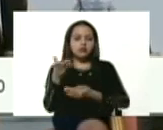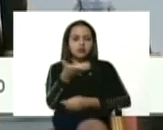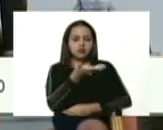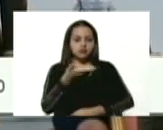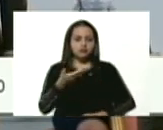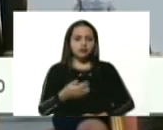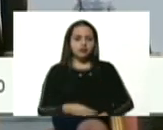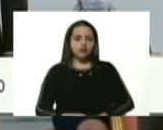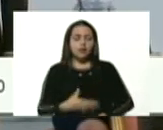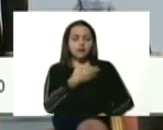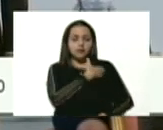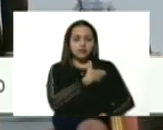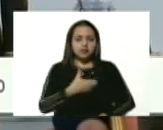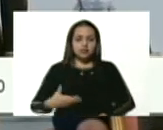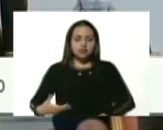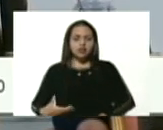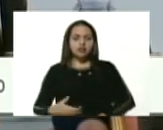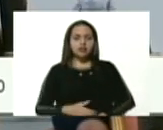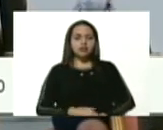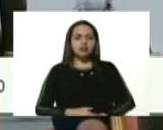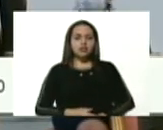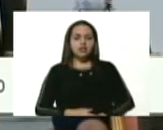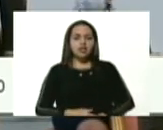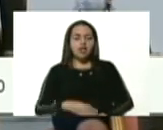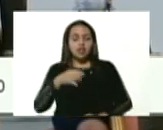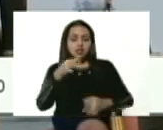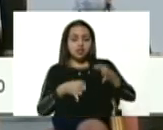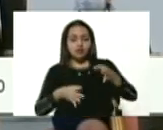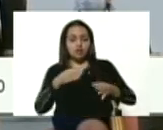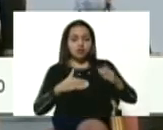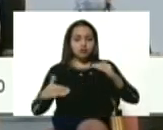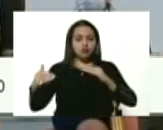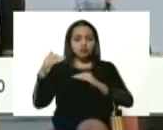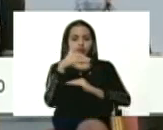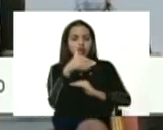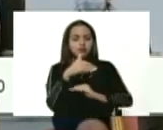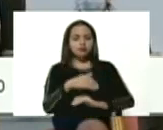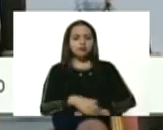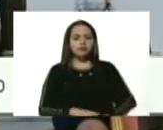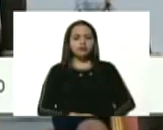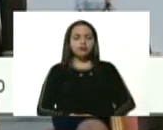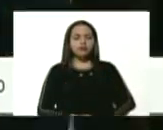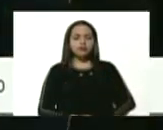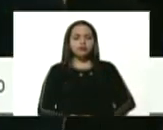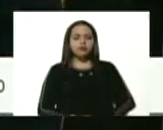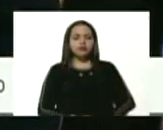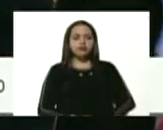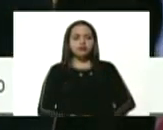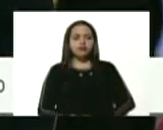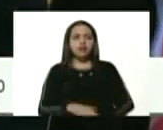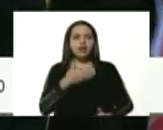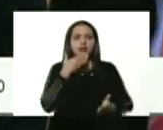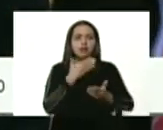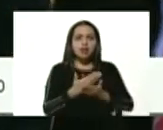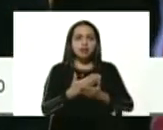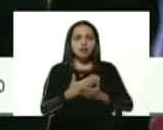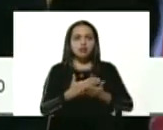Presidente del Poder Judicial del Tribunal Supremo de Justicia, doctor Michael Moreno, gracias por